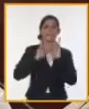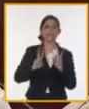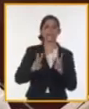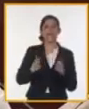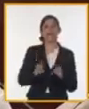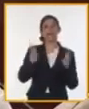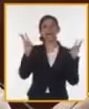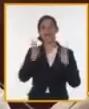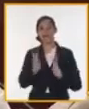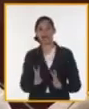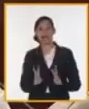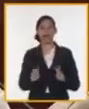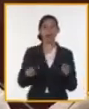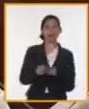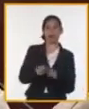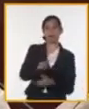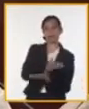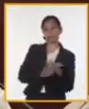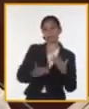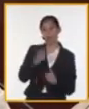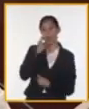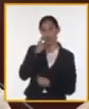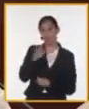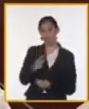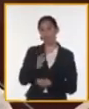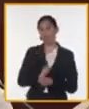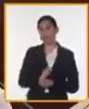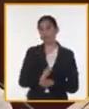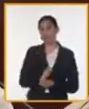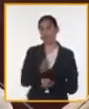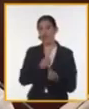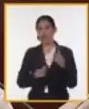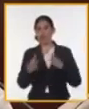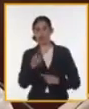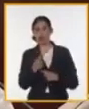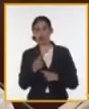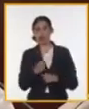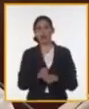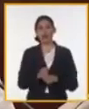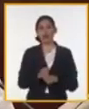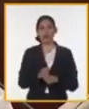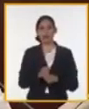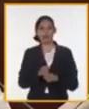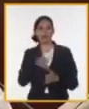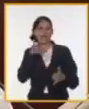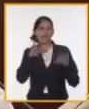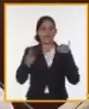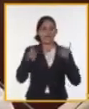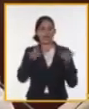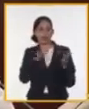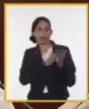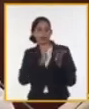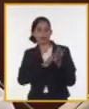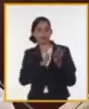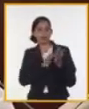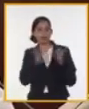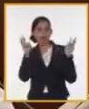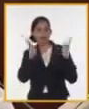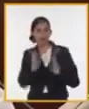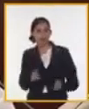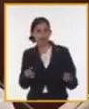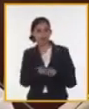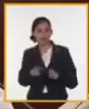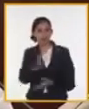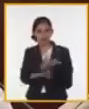día, pudiéramos decir, no hay un minuto en que uno entre a las redes y que uno no vea